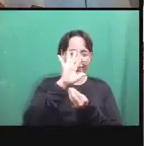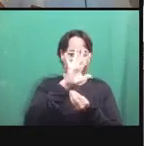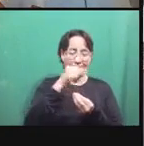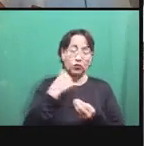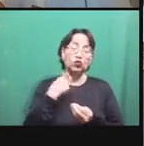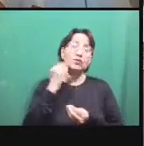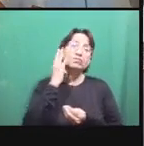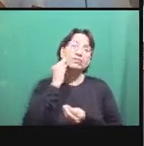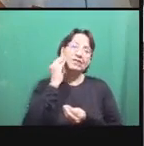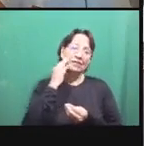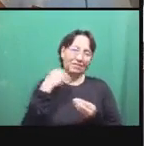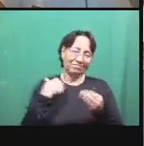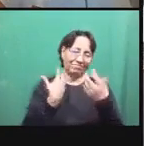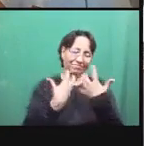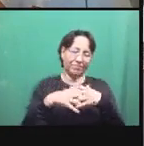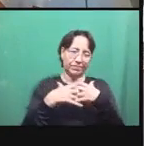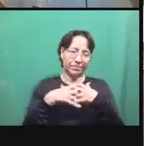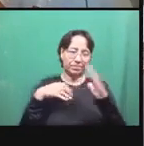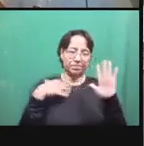empresa.